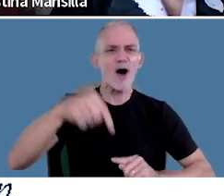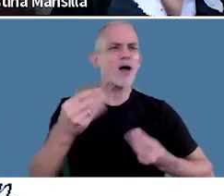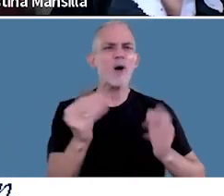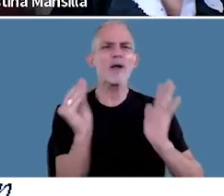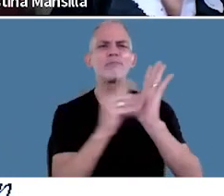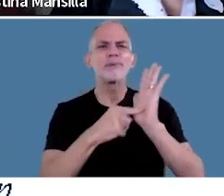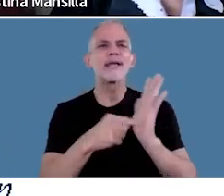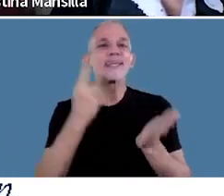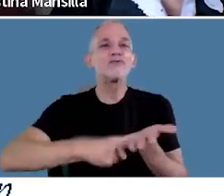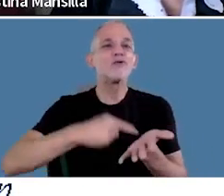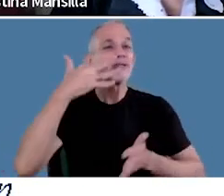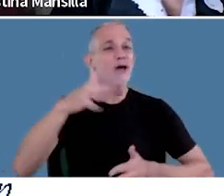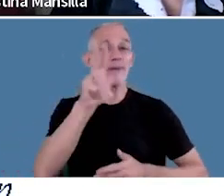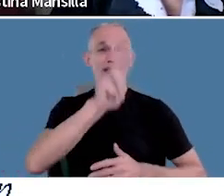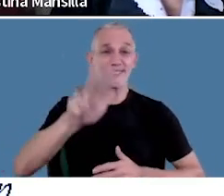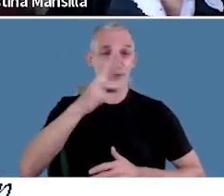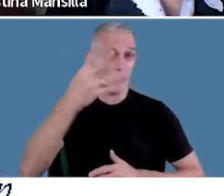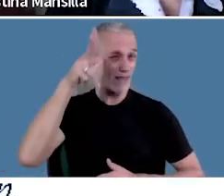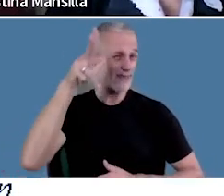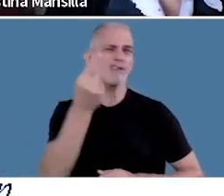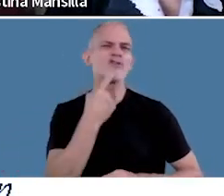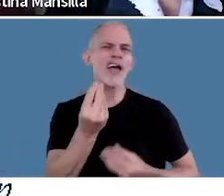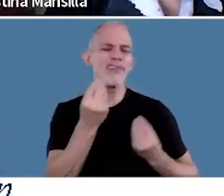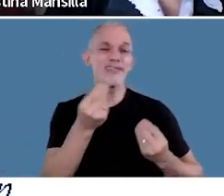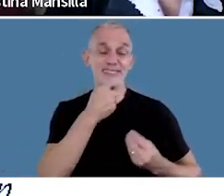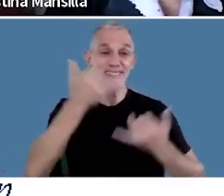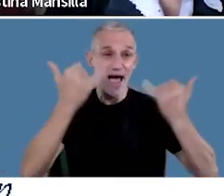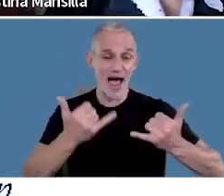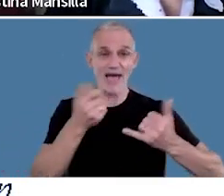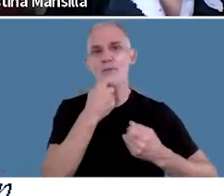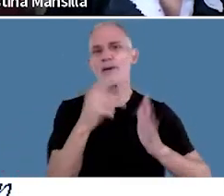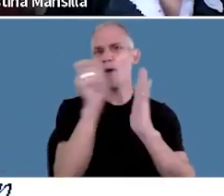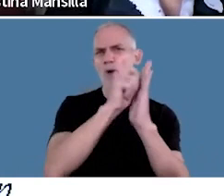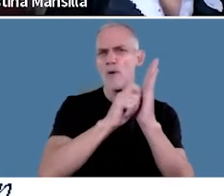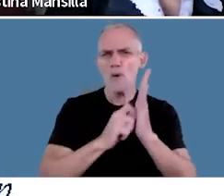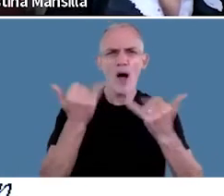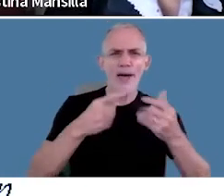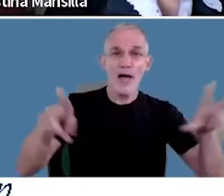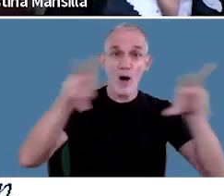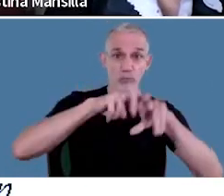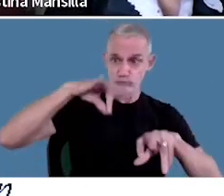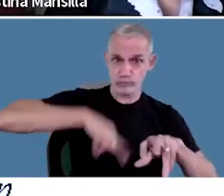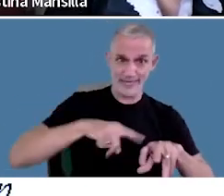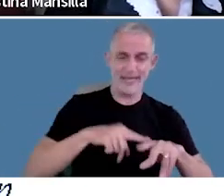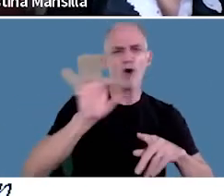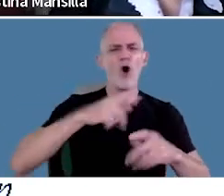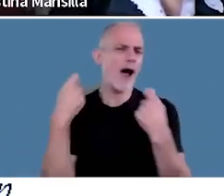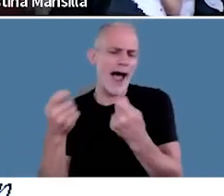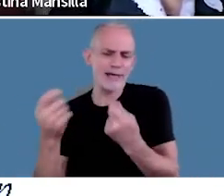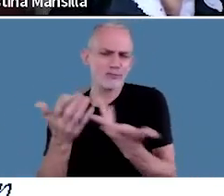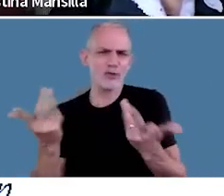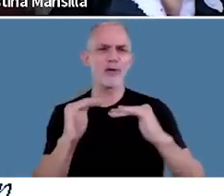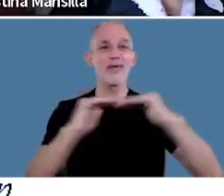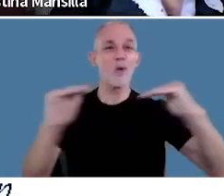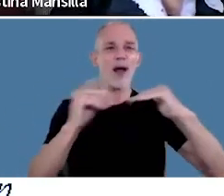la resolución 5348 es que si hubiera registrado ingresos o egresos iguales o superiores